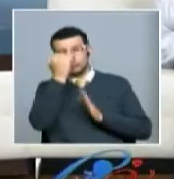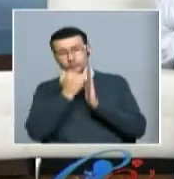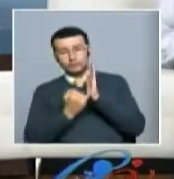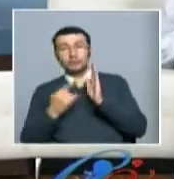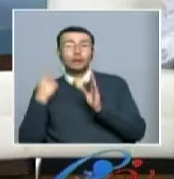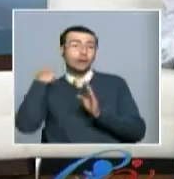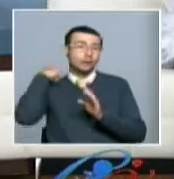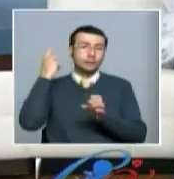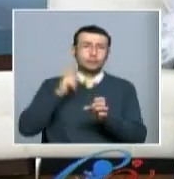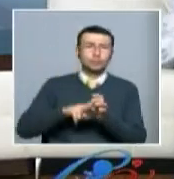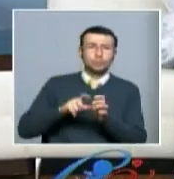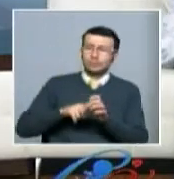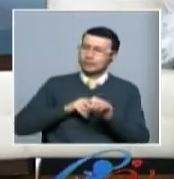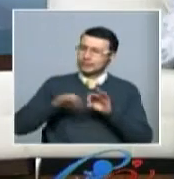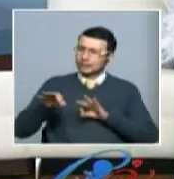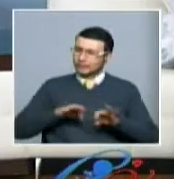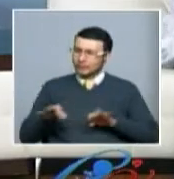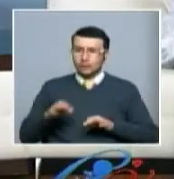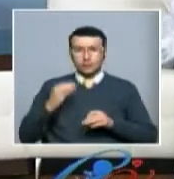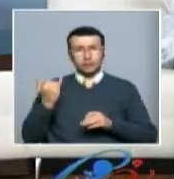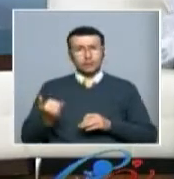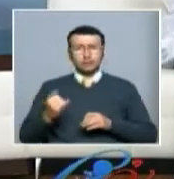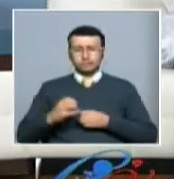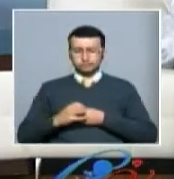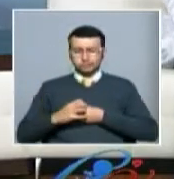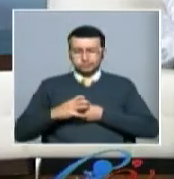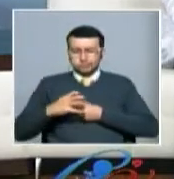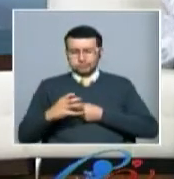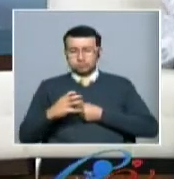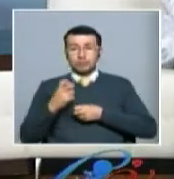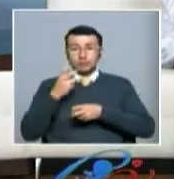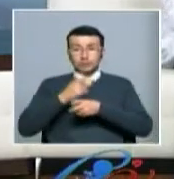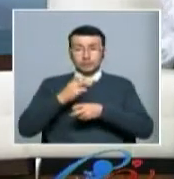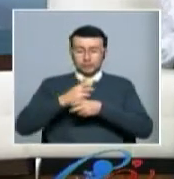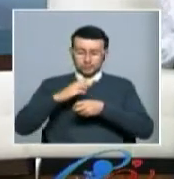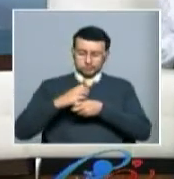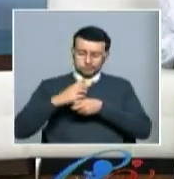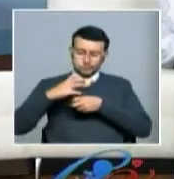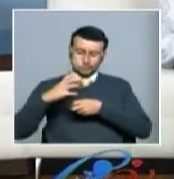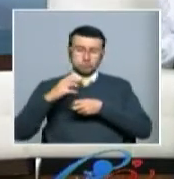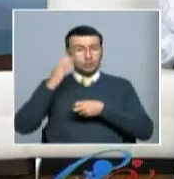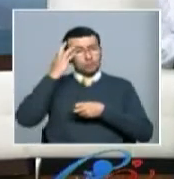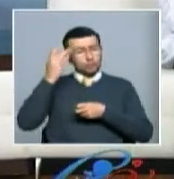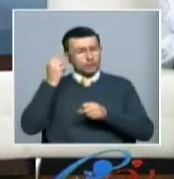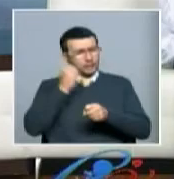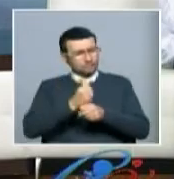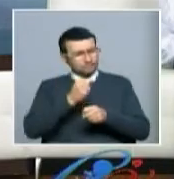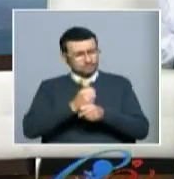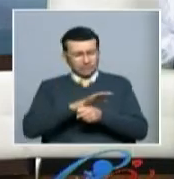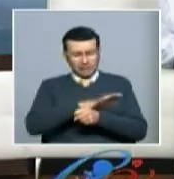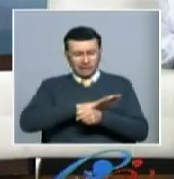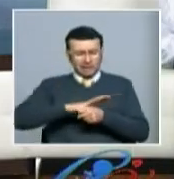la columna y hablemos un poco de la hernia y por qué esa sintomatología tan severa de esos machacamientos del disco nervio. Disco intervertebral.